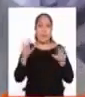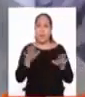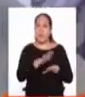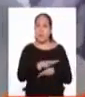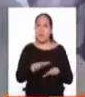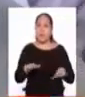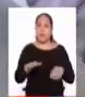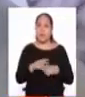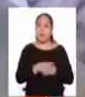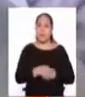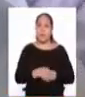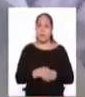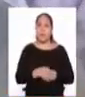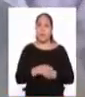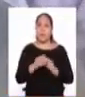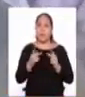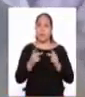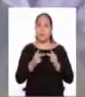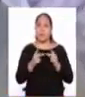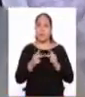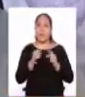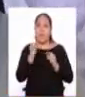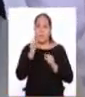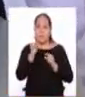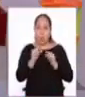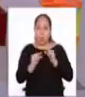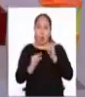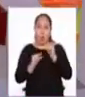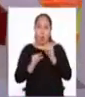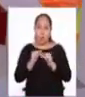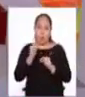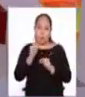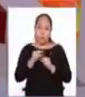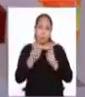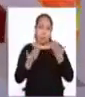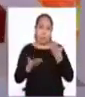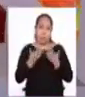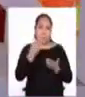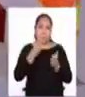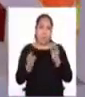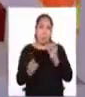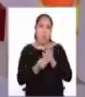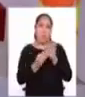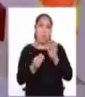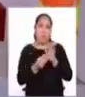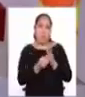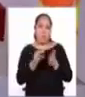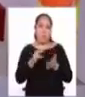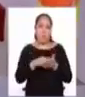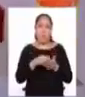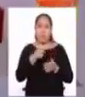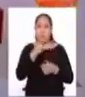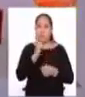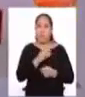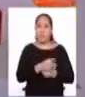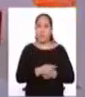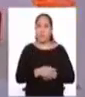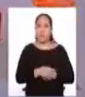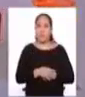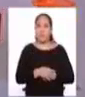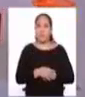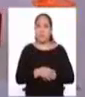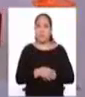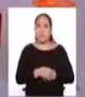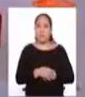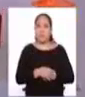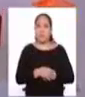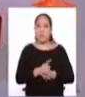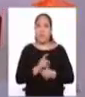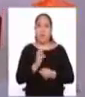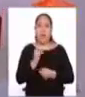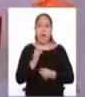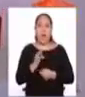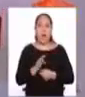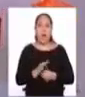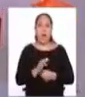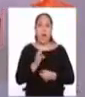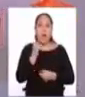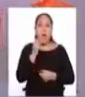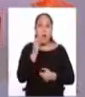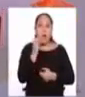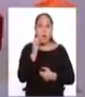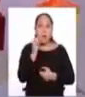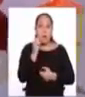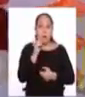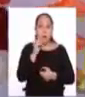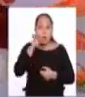Suficiente, Isaac. Ya, perfecto. Poco a poco, si hace falta, iremos añadiendo más agua. ¿Mm? Ahora, unas cuantas gotas del